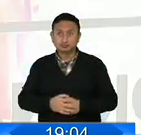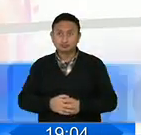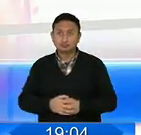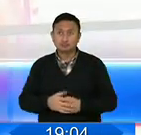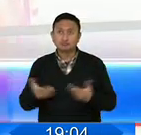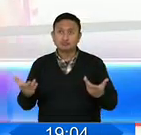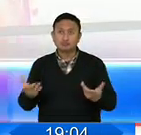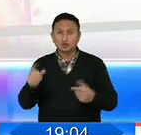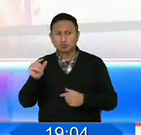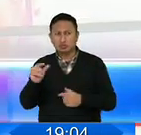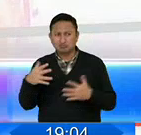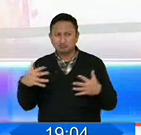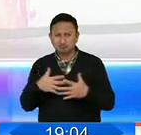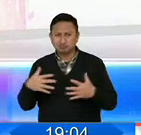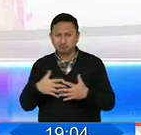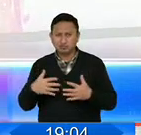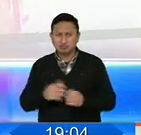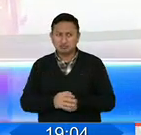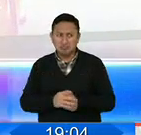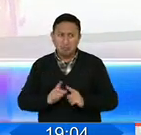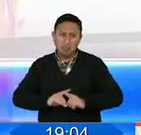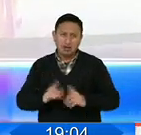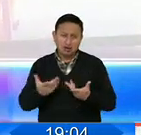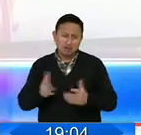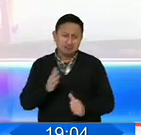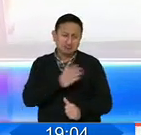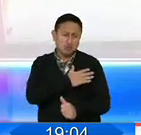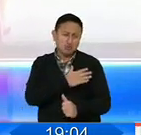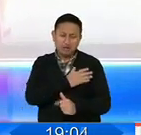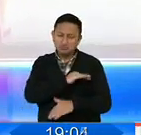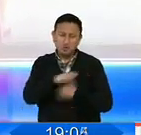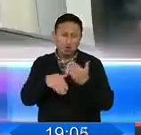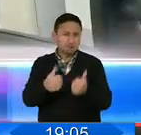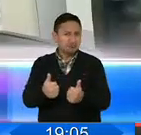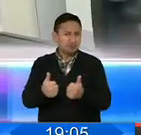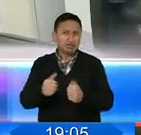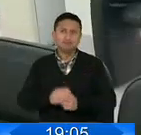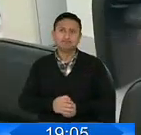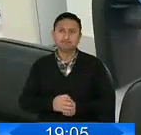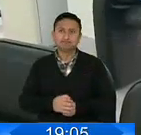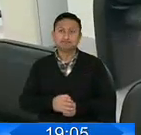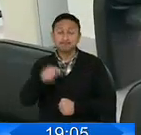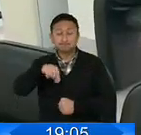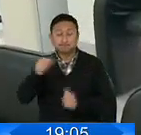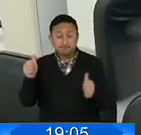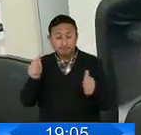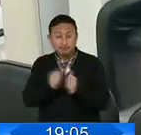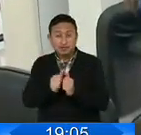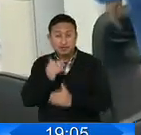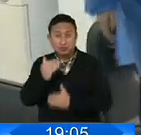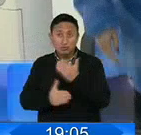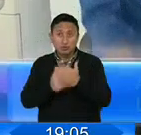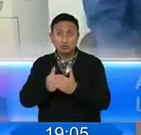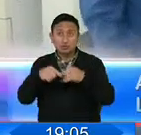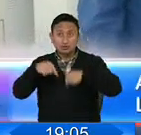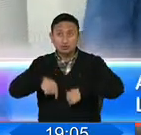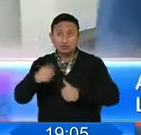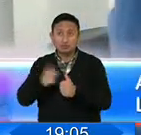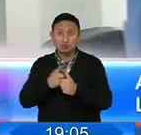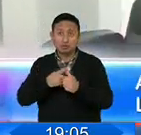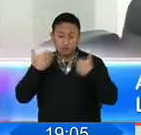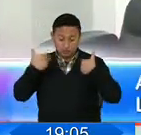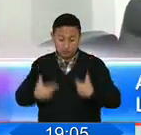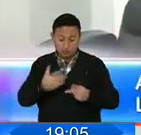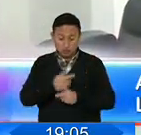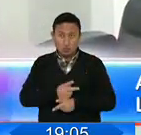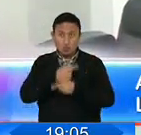poquito nervioso, pero confiado en que todo salga bien. Para acompañarle al proceso fue necesario colocarnos un traje de